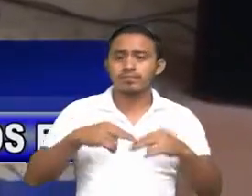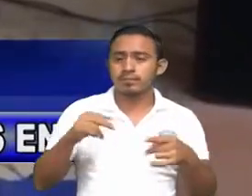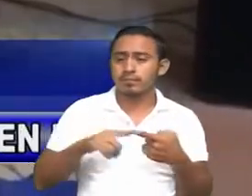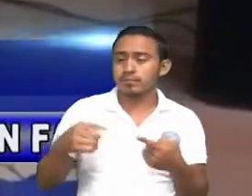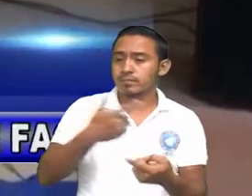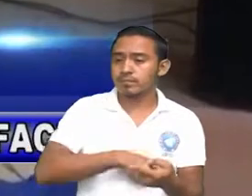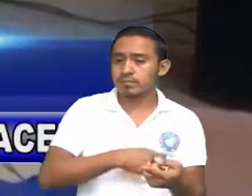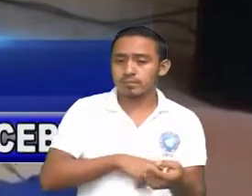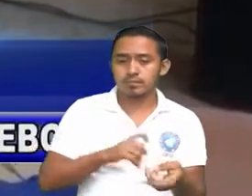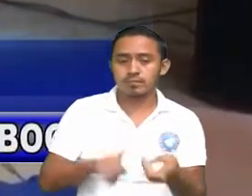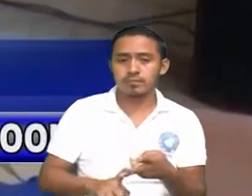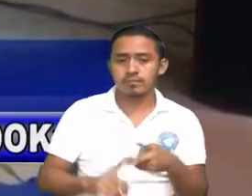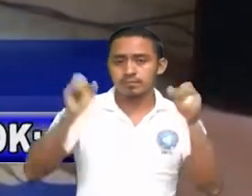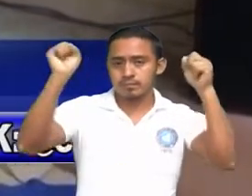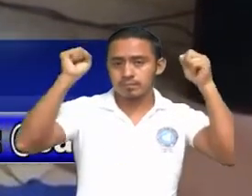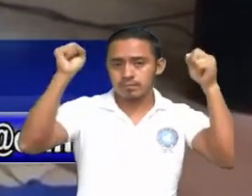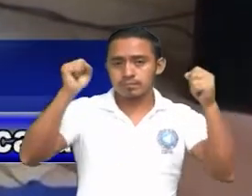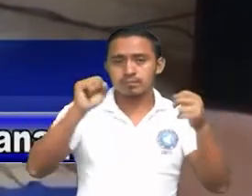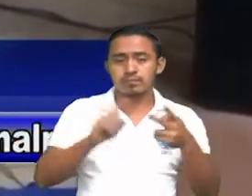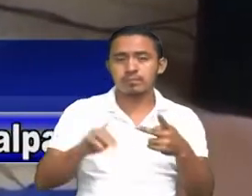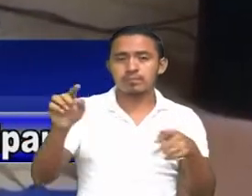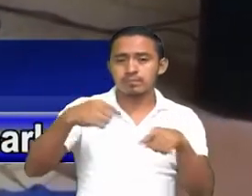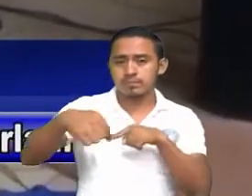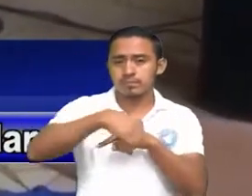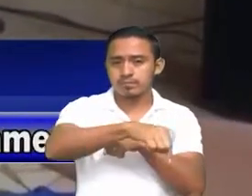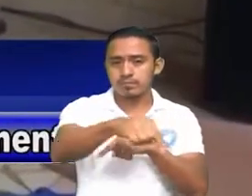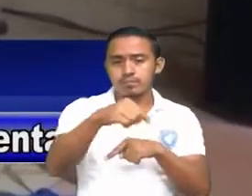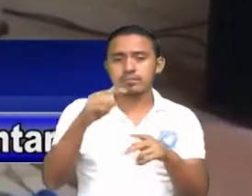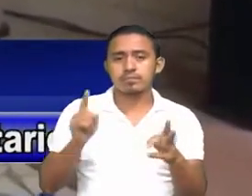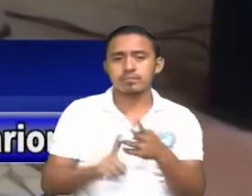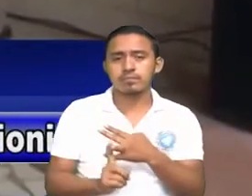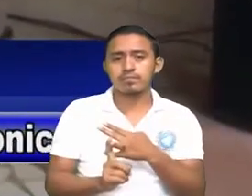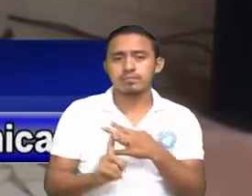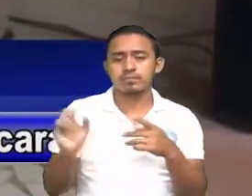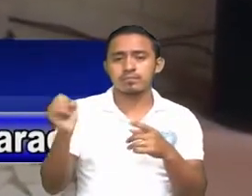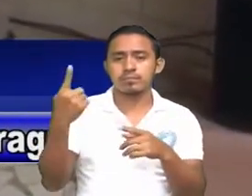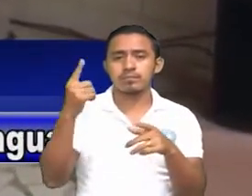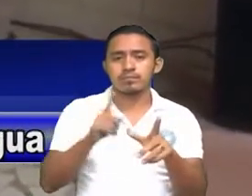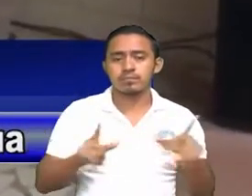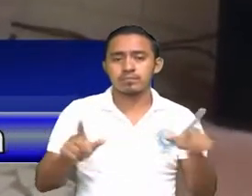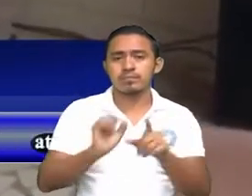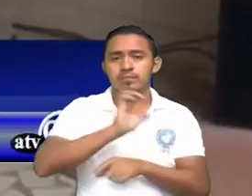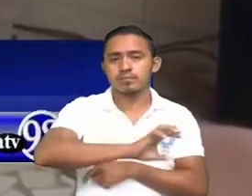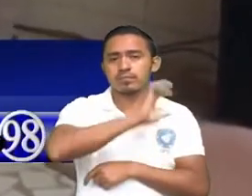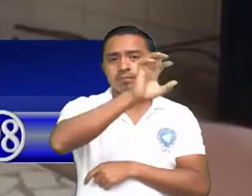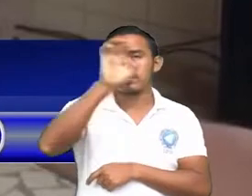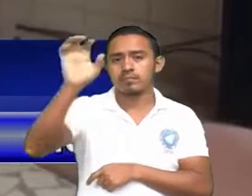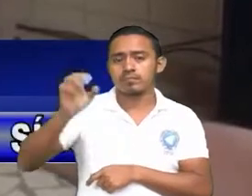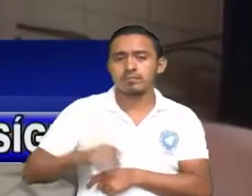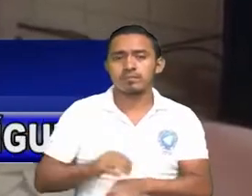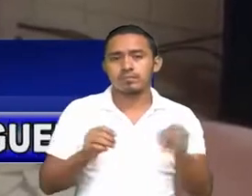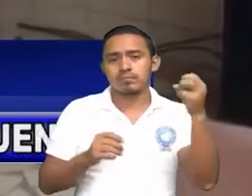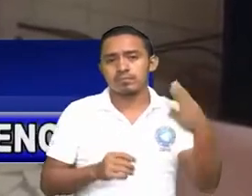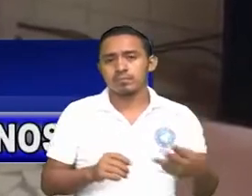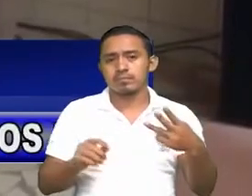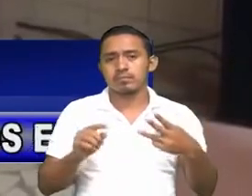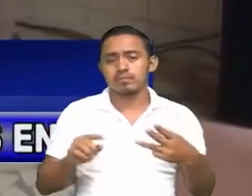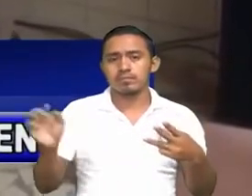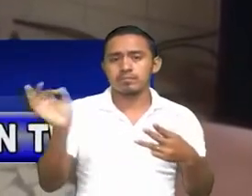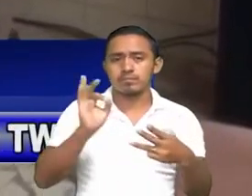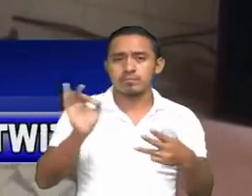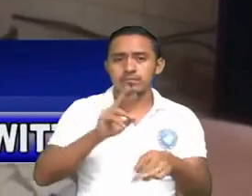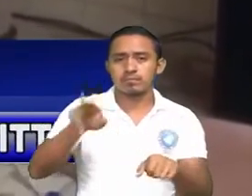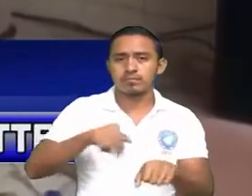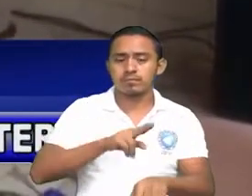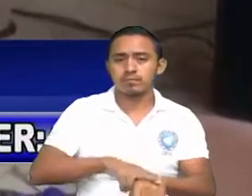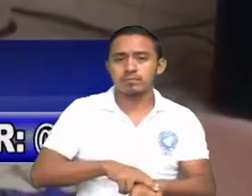centro, gané el primer lugar a nivel municipal, primer lugar a nivel departamental y tercer lugar a nivel